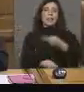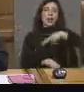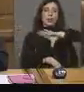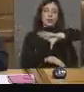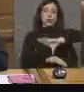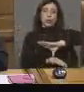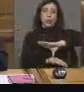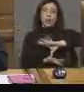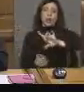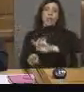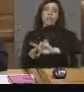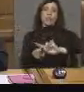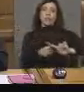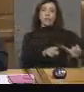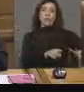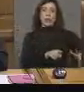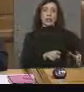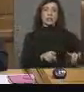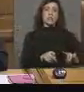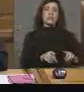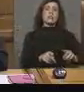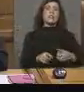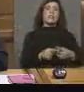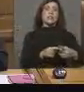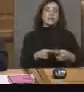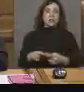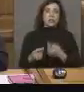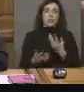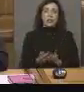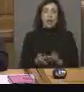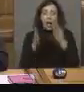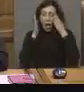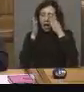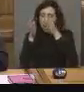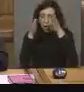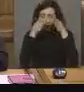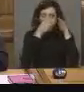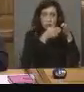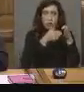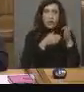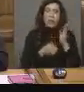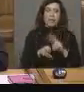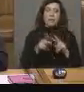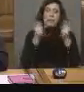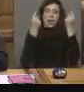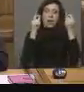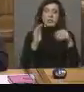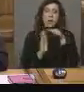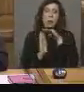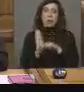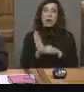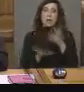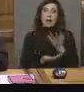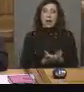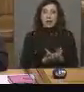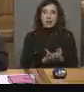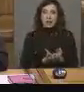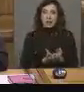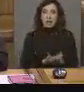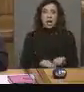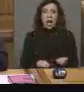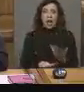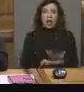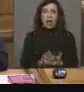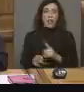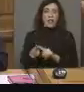país en las diferentes direcciones sociales que tenemos, los enfoques que tenemos que dar y revisar los programas que existen. Hoy